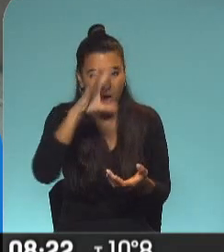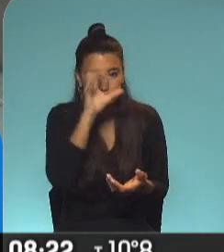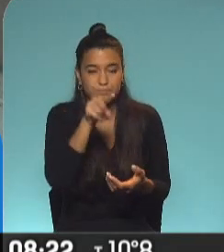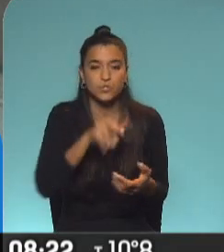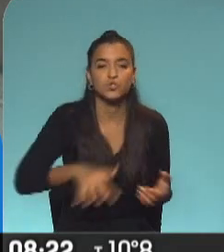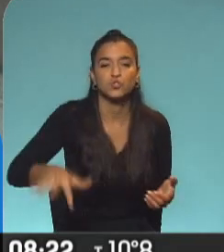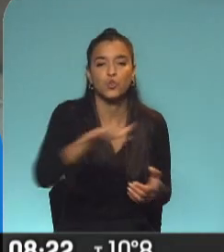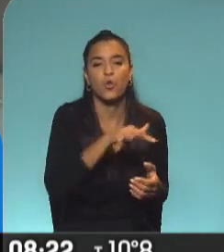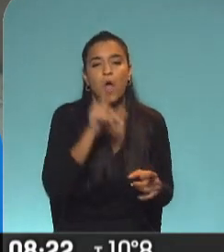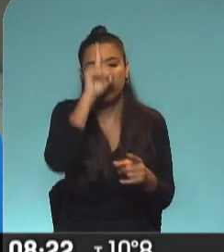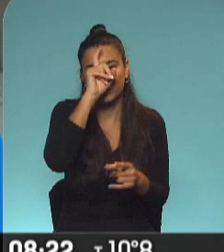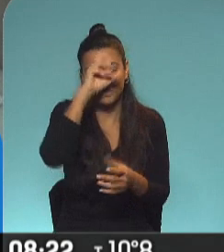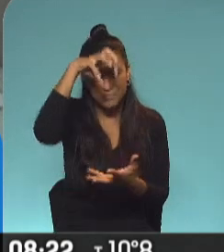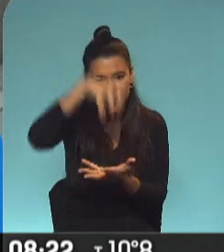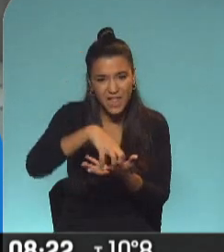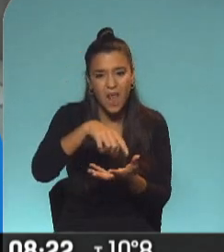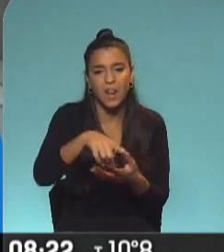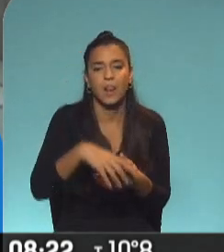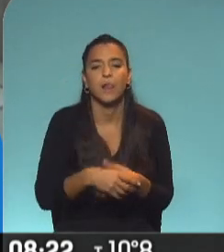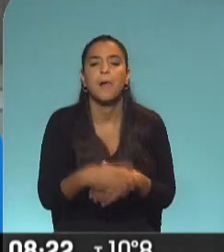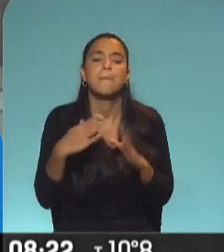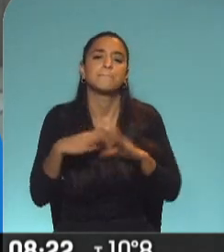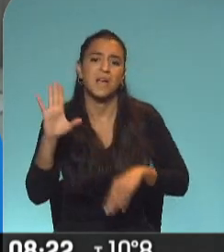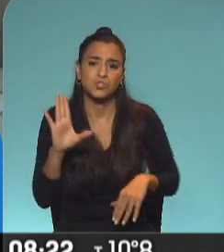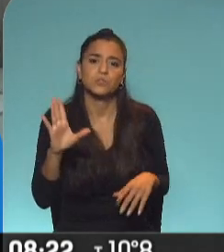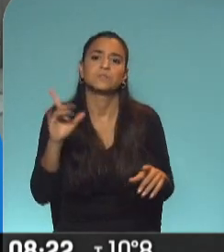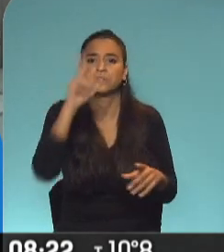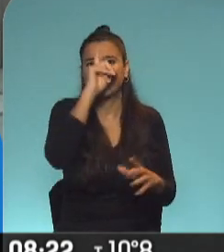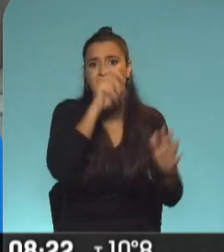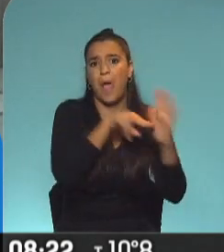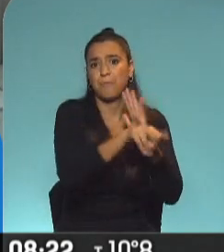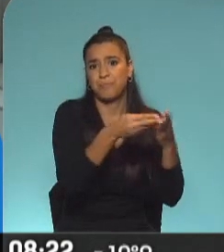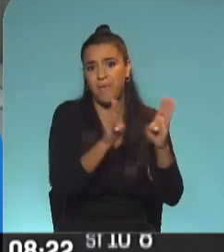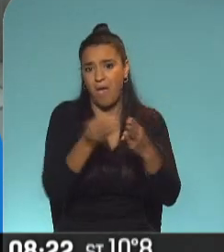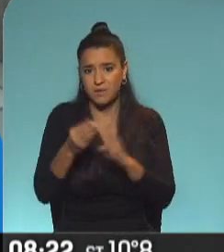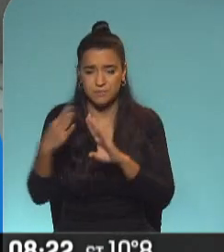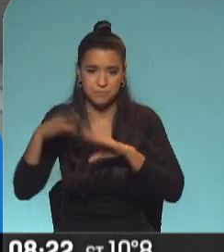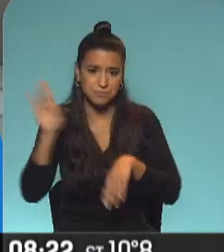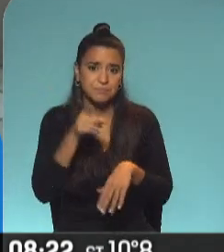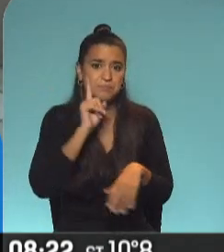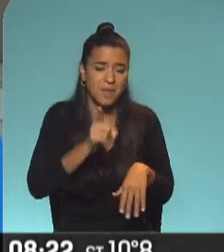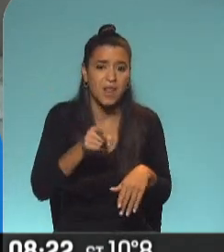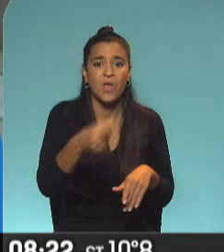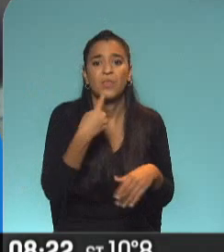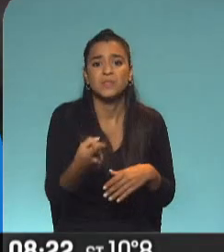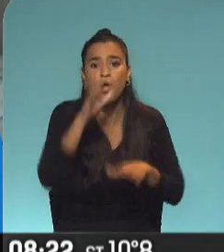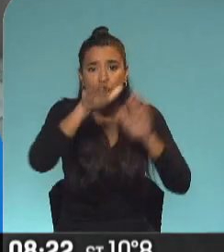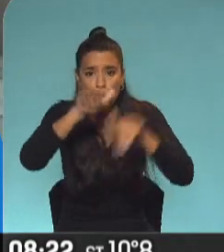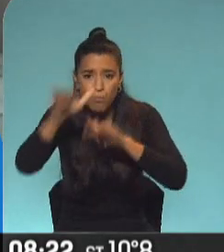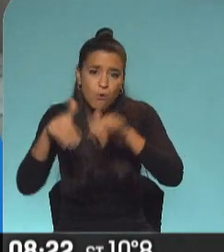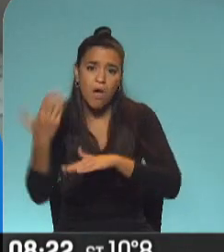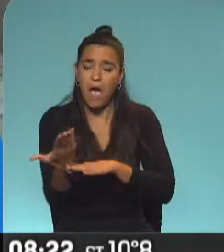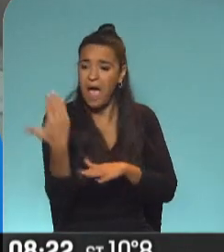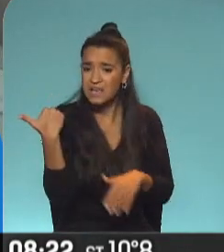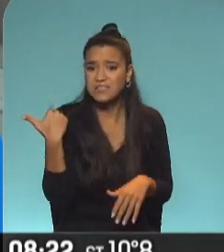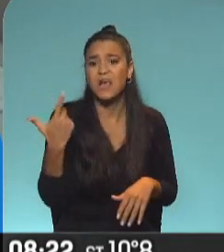las zonas y de los hospitales que tratan en su mayoría terapias intensivas y hablamos de que peligra ellos dicen convocaron además de la jornada